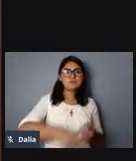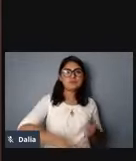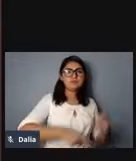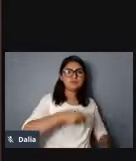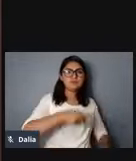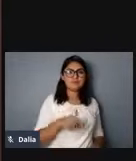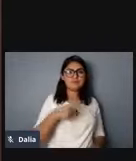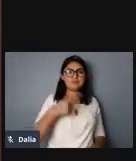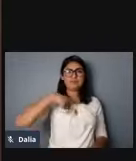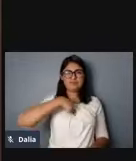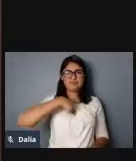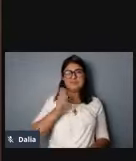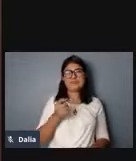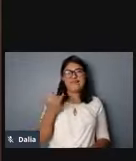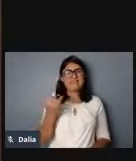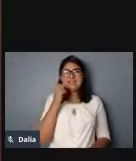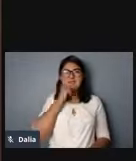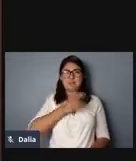ordenamiento.